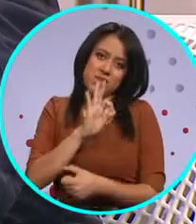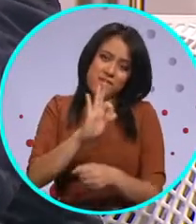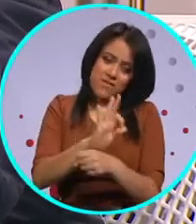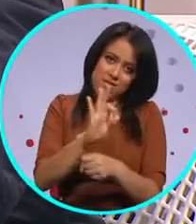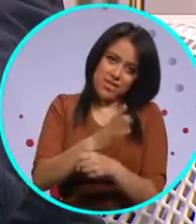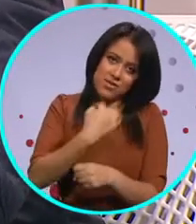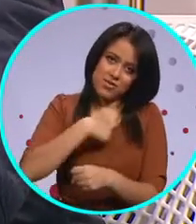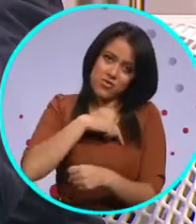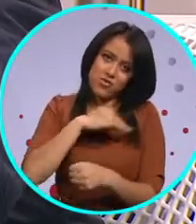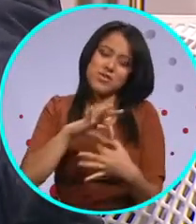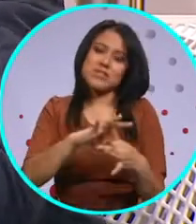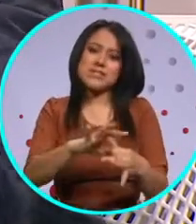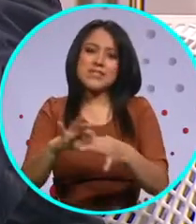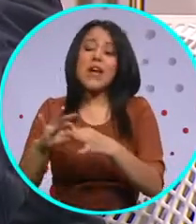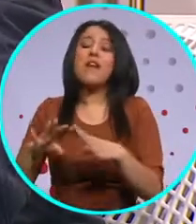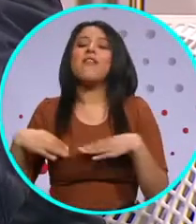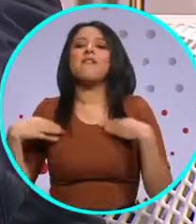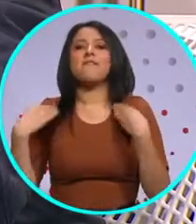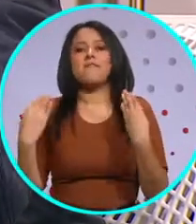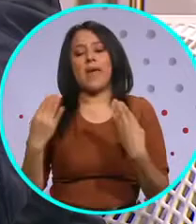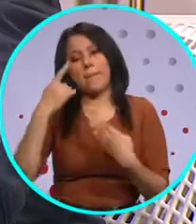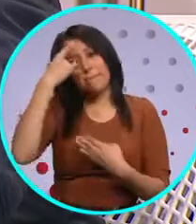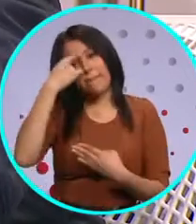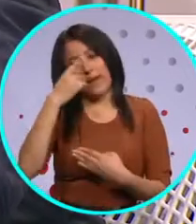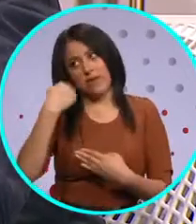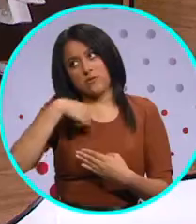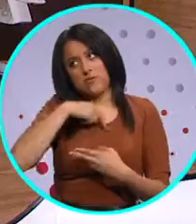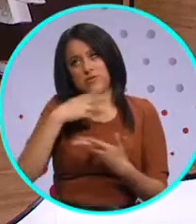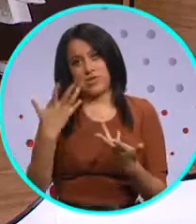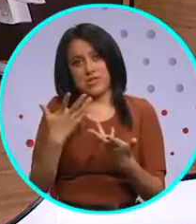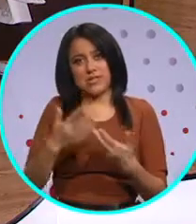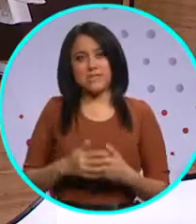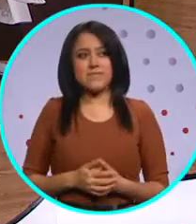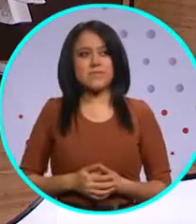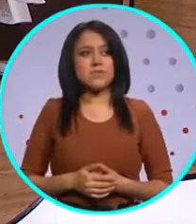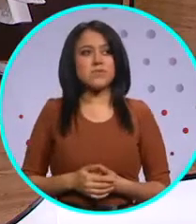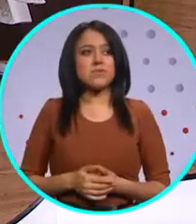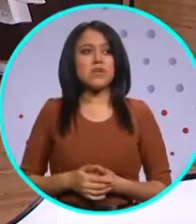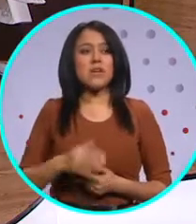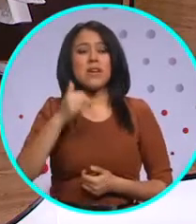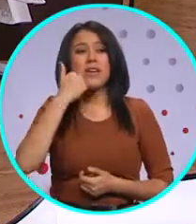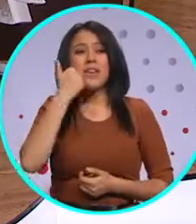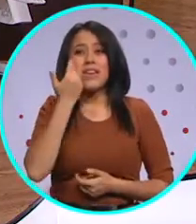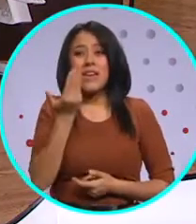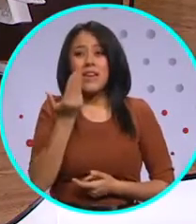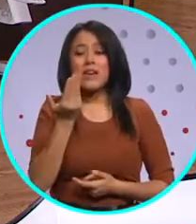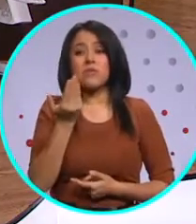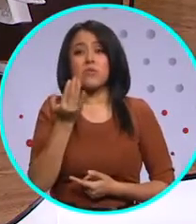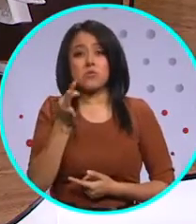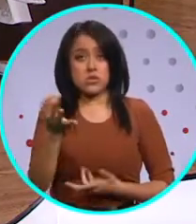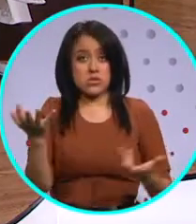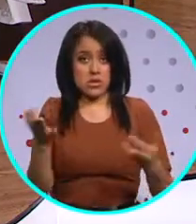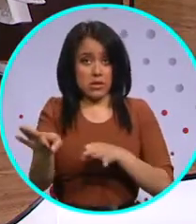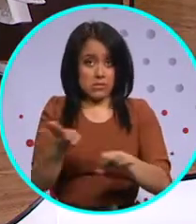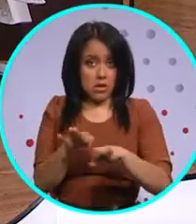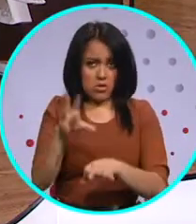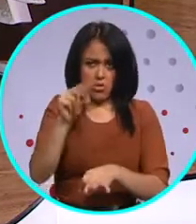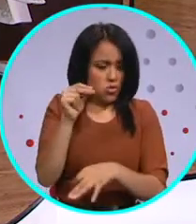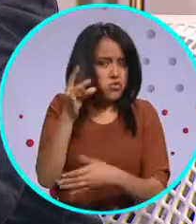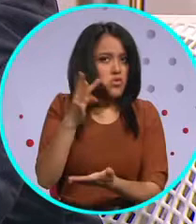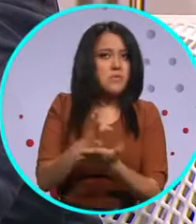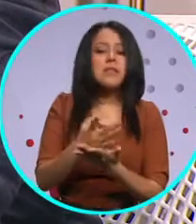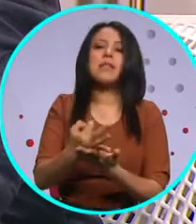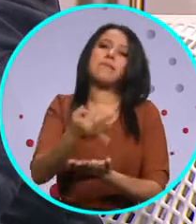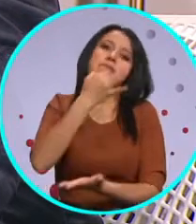de tener ese vínculo de confianza para articularnos y nosotros contender no le pedimos a la ciudadanía que ellos hagan las labores de la policía pero que sí nos